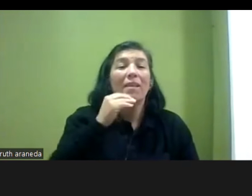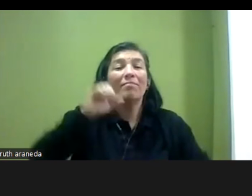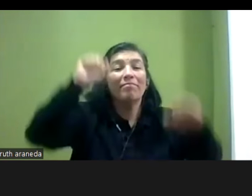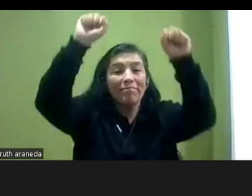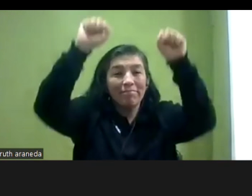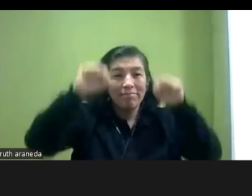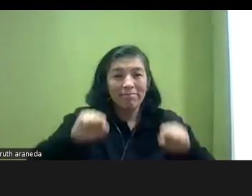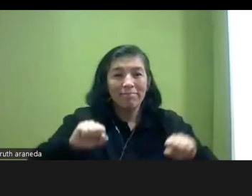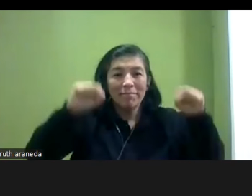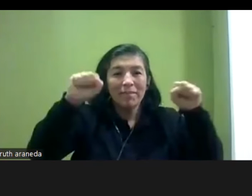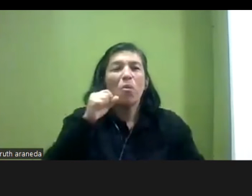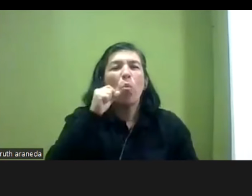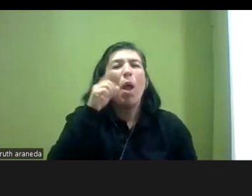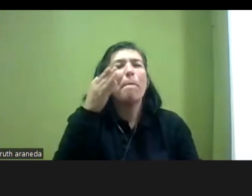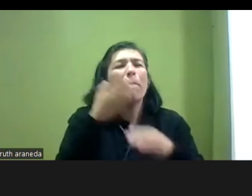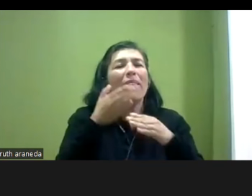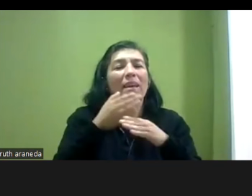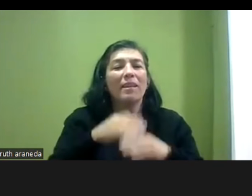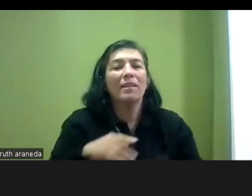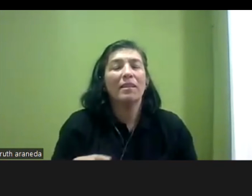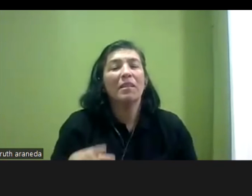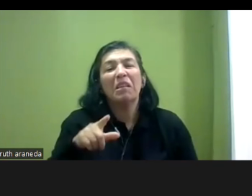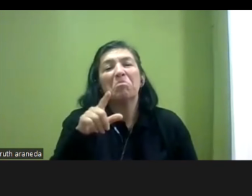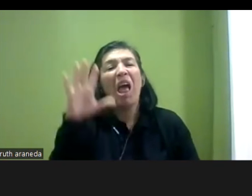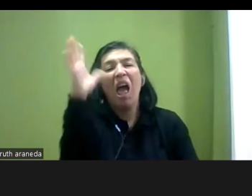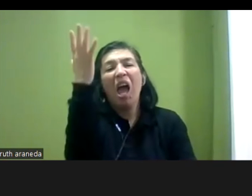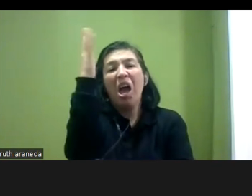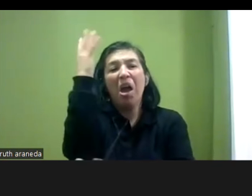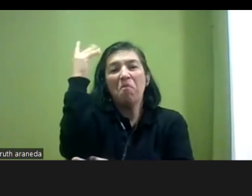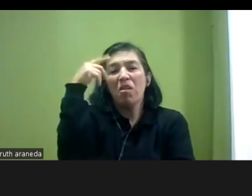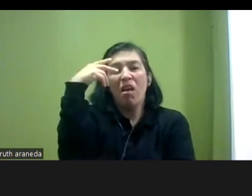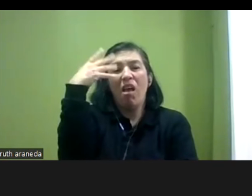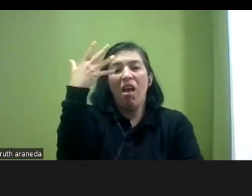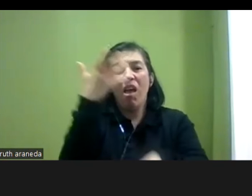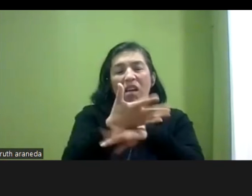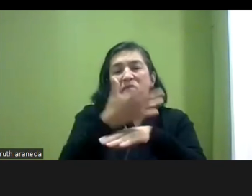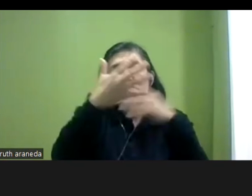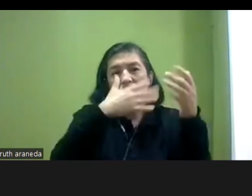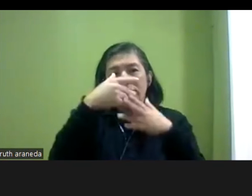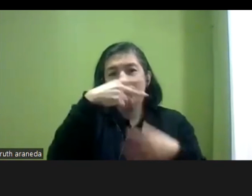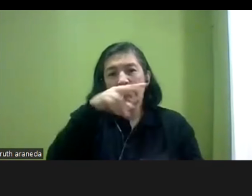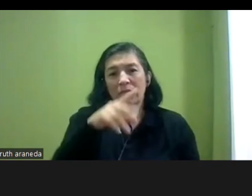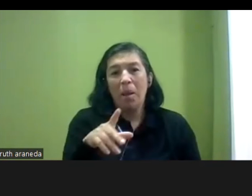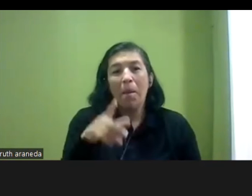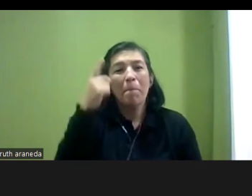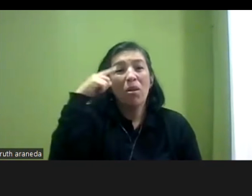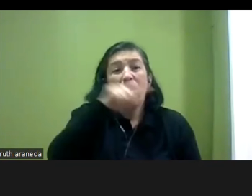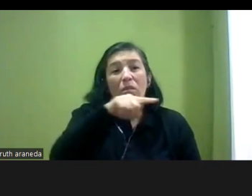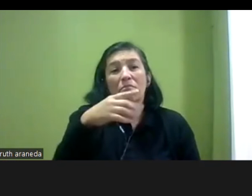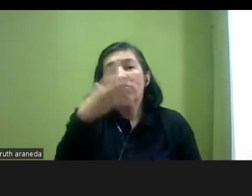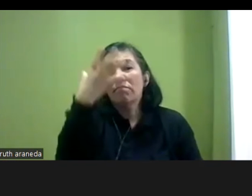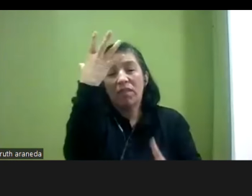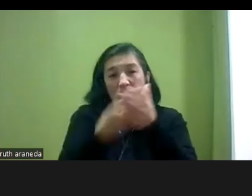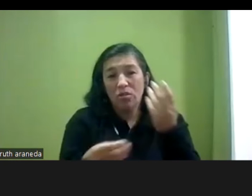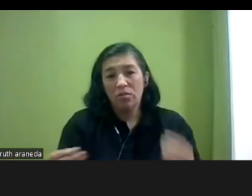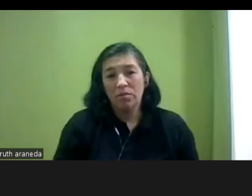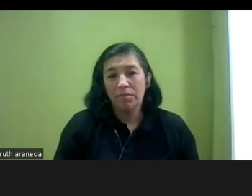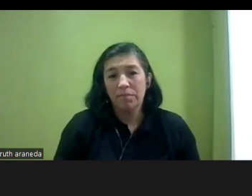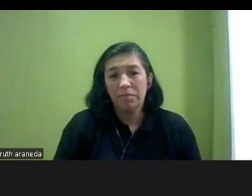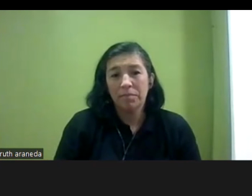Sí, exacto. Son maderas locales que desgraciadamente no se conservaron. Es